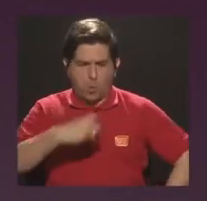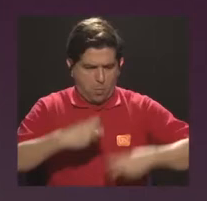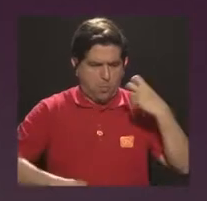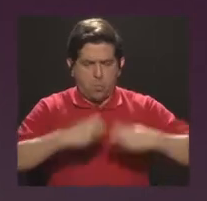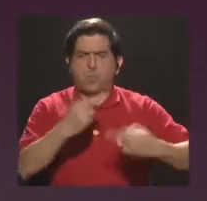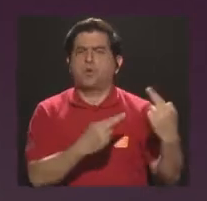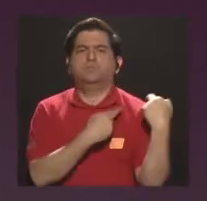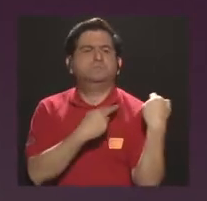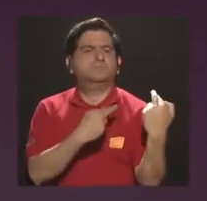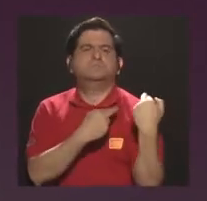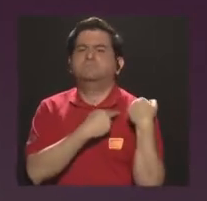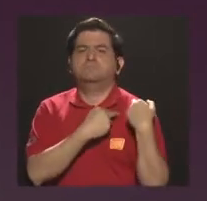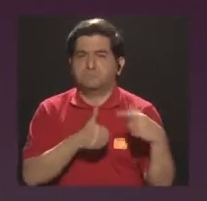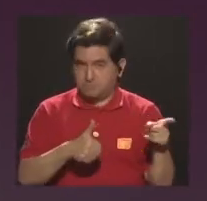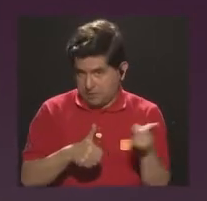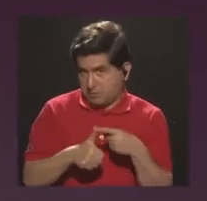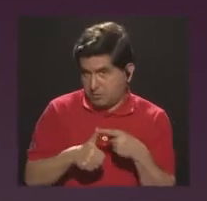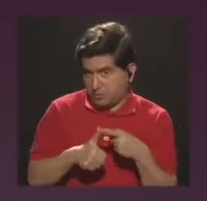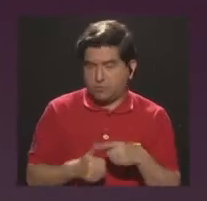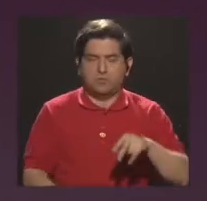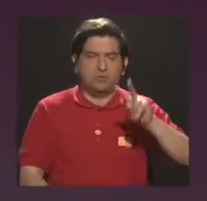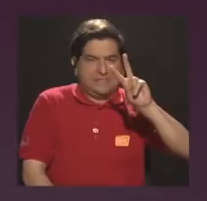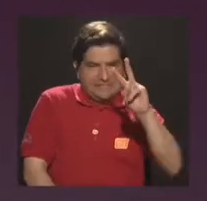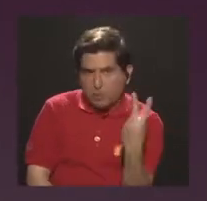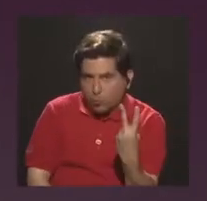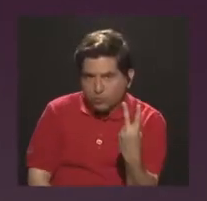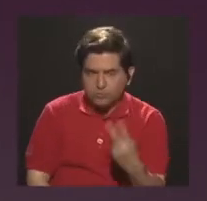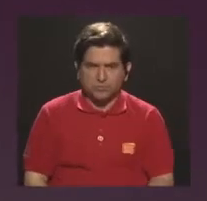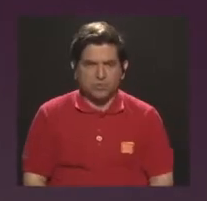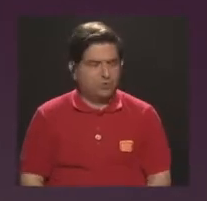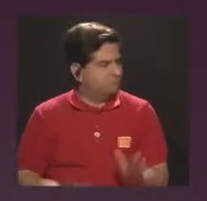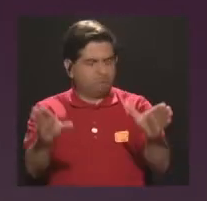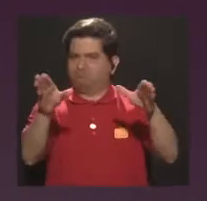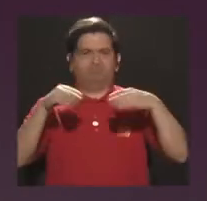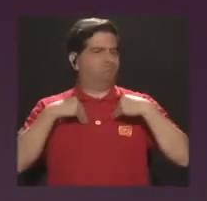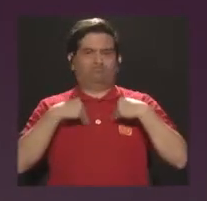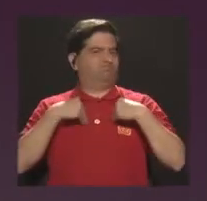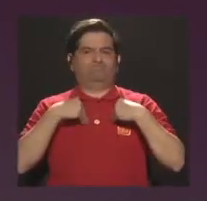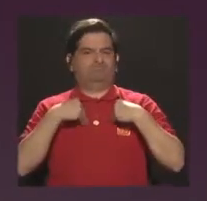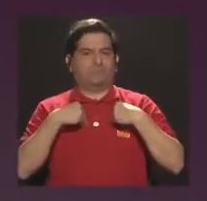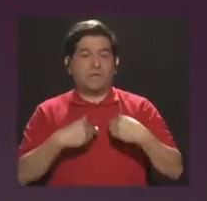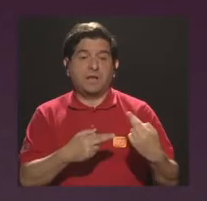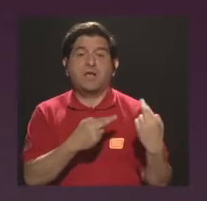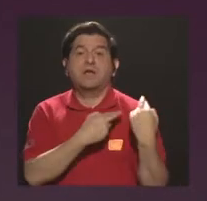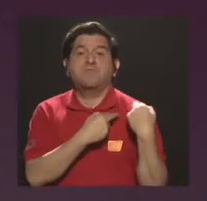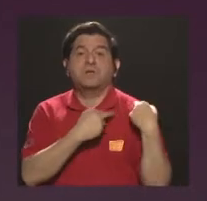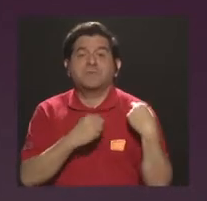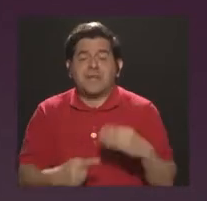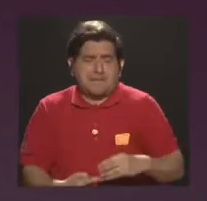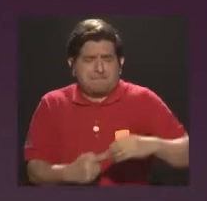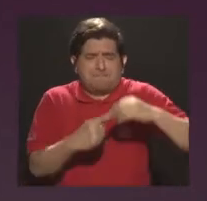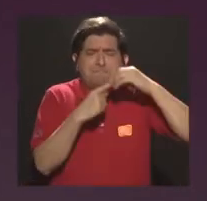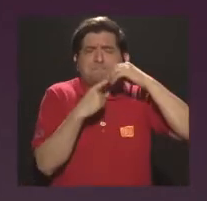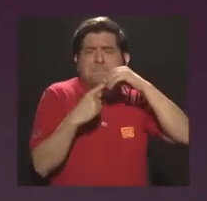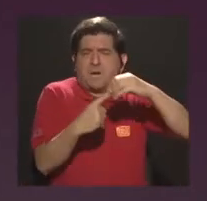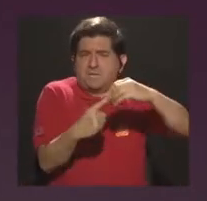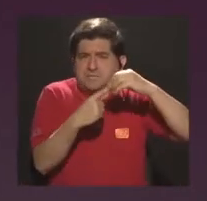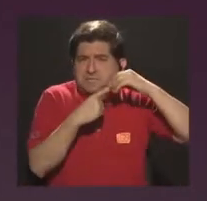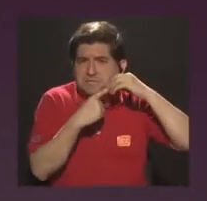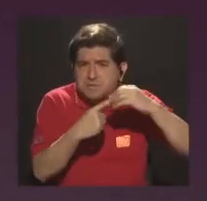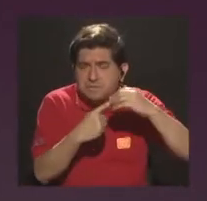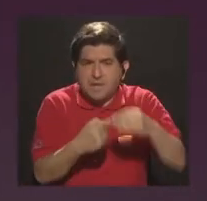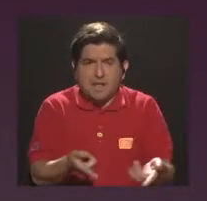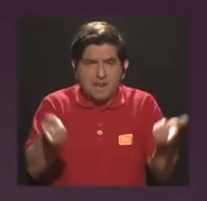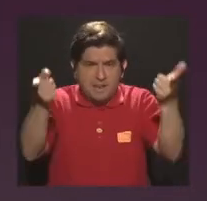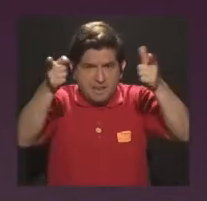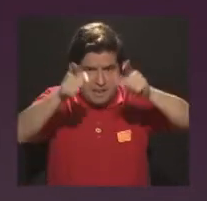responsabilidad en primer término segundo no acepta que esta es una responsabilidad exclusiva del